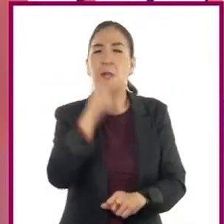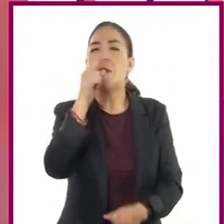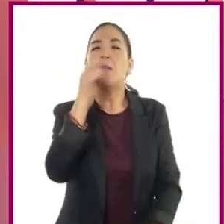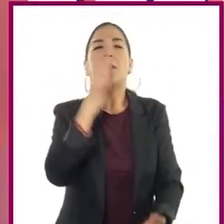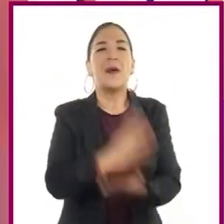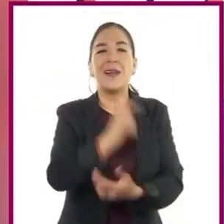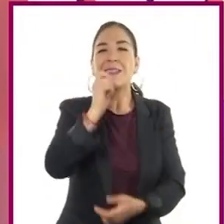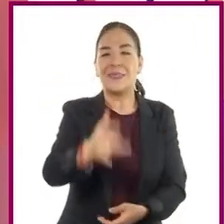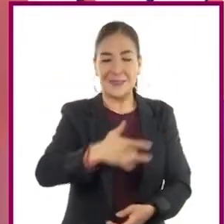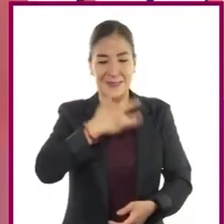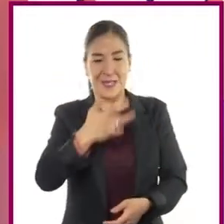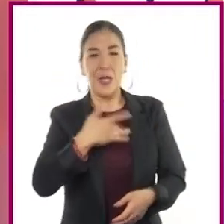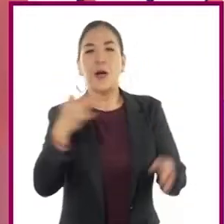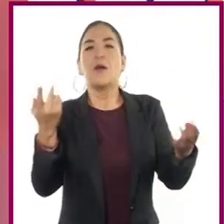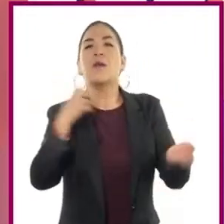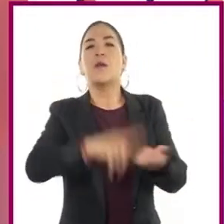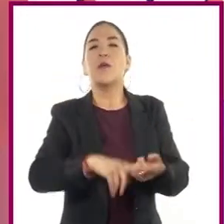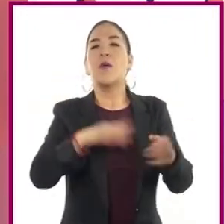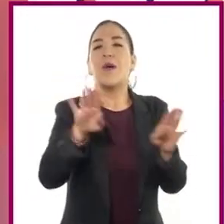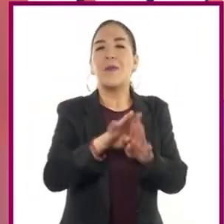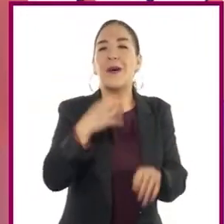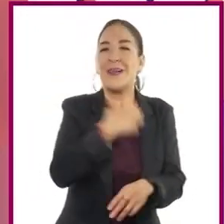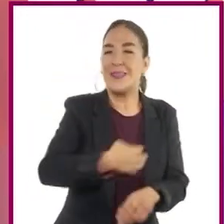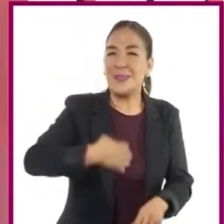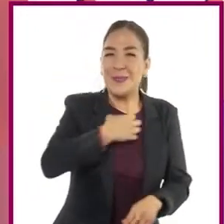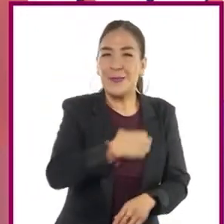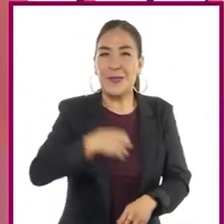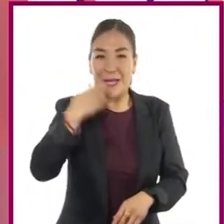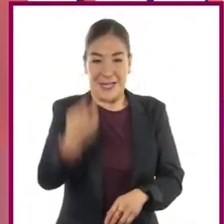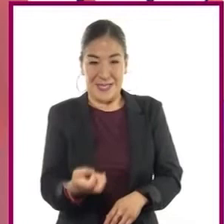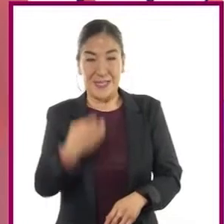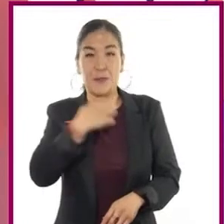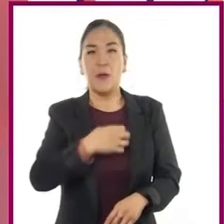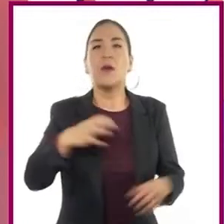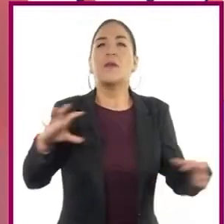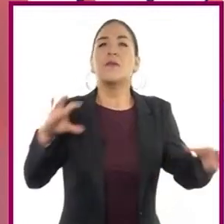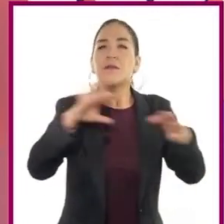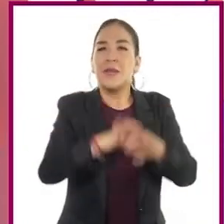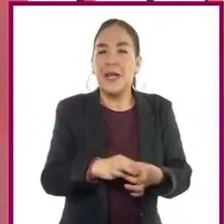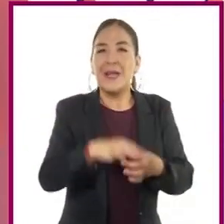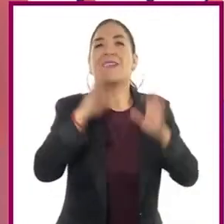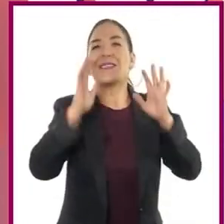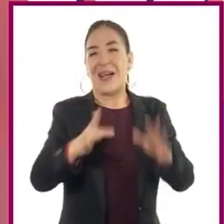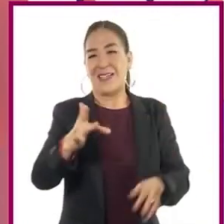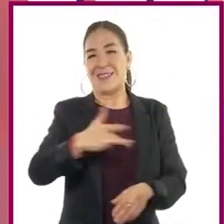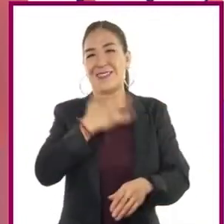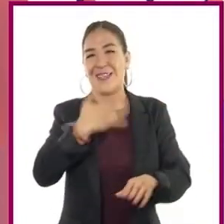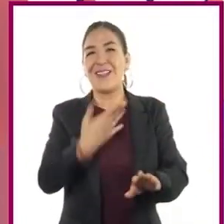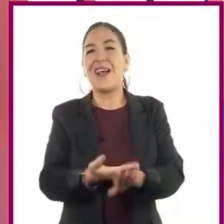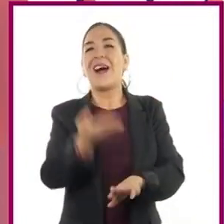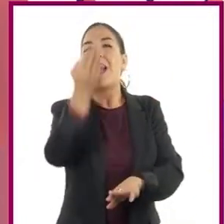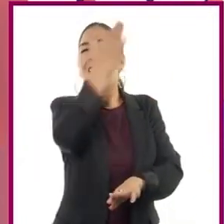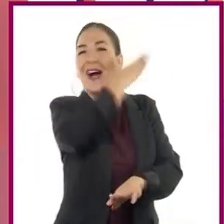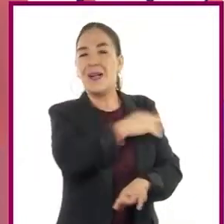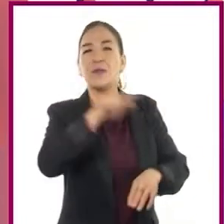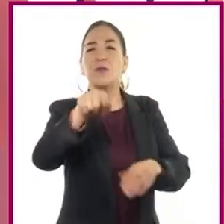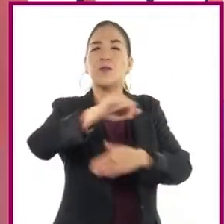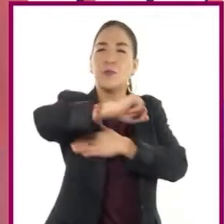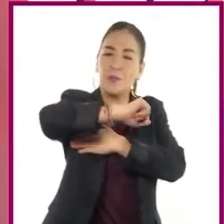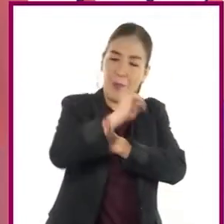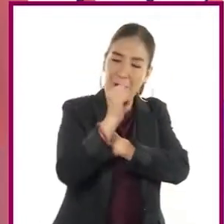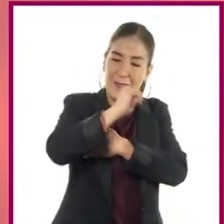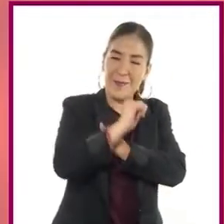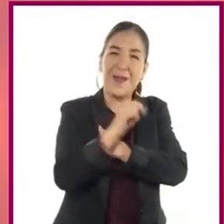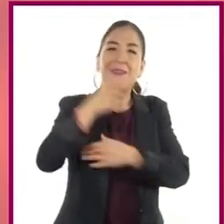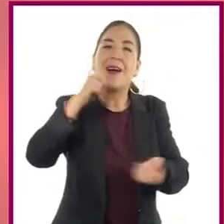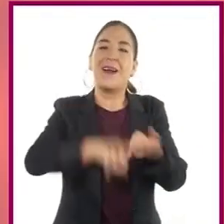Solo es dejarnos llevar por la emoción, y esa emoción proviene de lo ya vivido, de lo que está guardado en